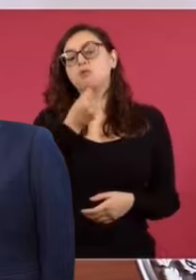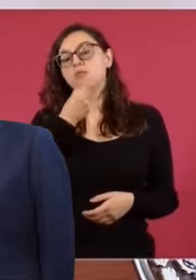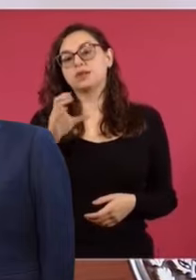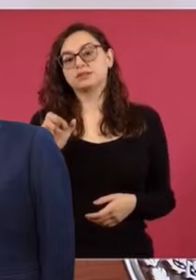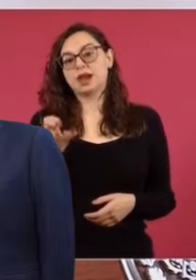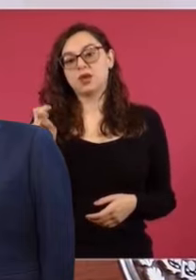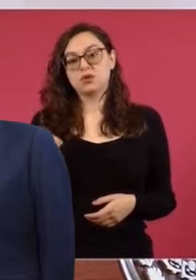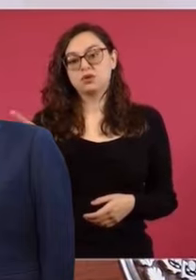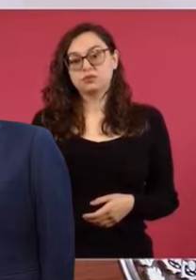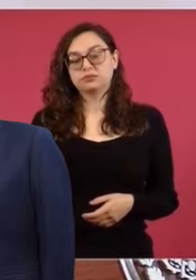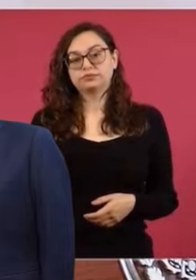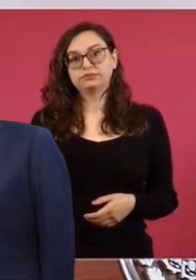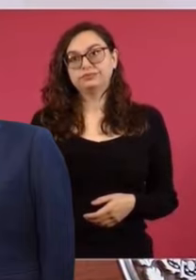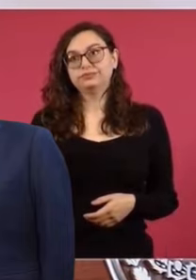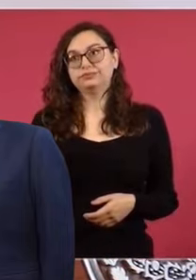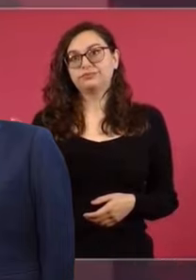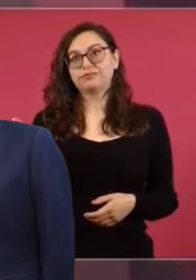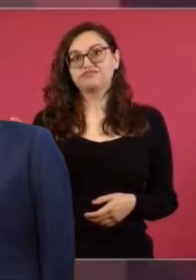muy